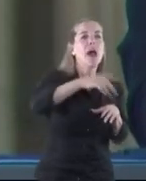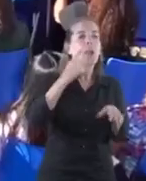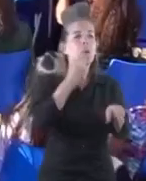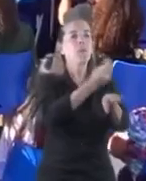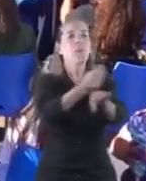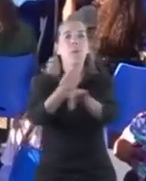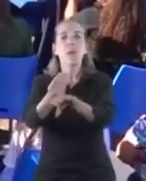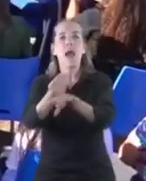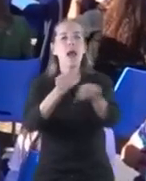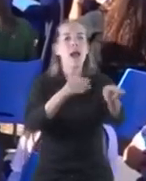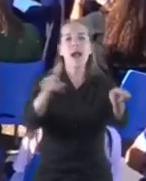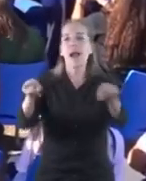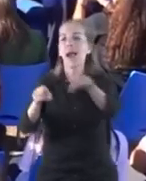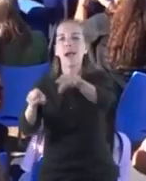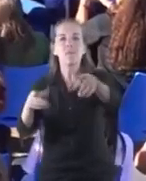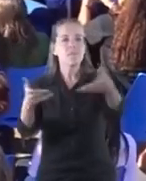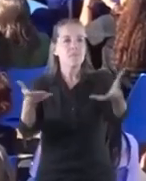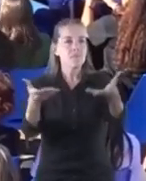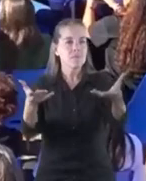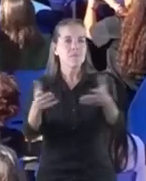pertenezcan al sector que pertenezcan,